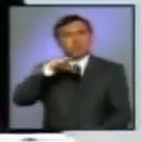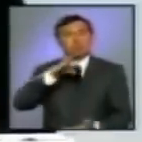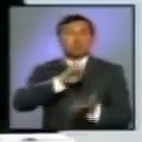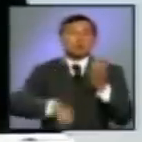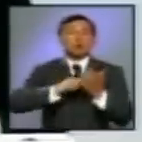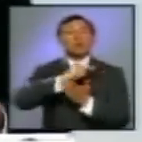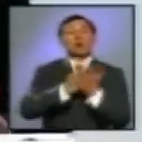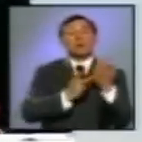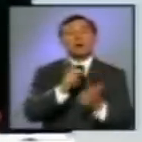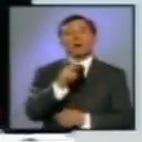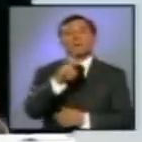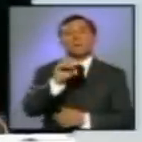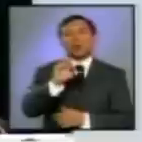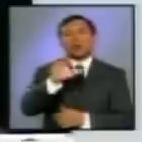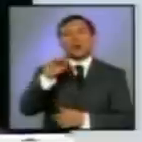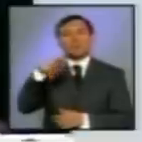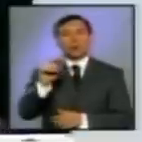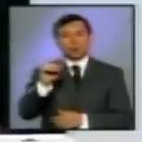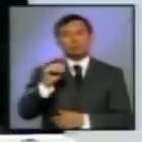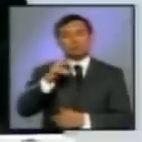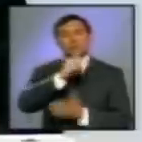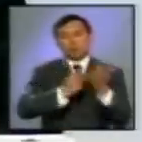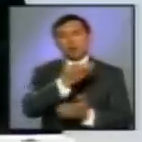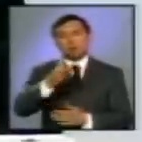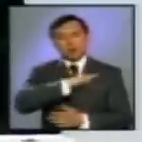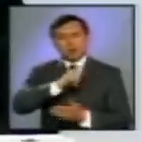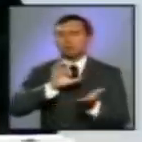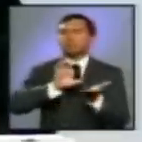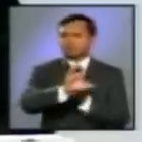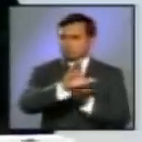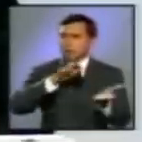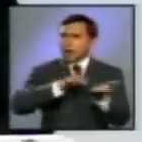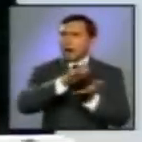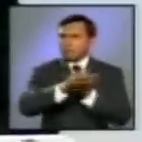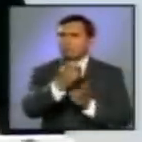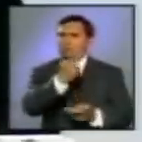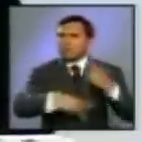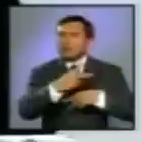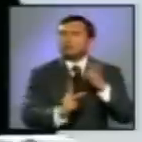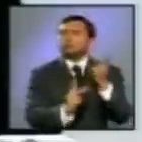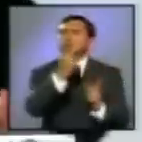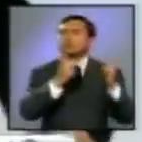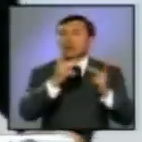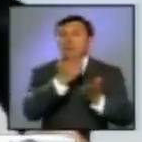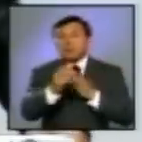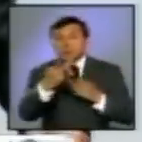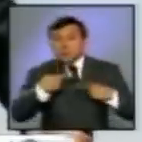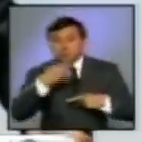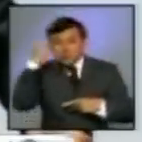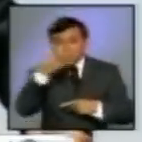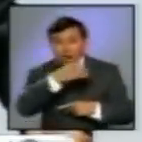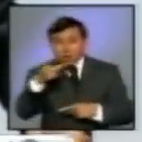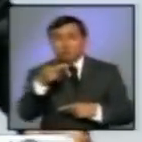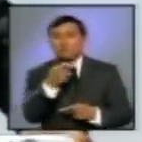Procampo y otros que se abran, para realmente favorecer la producción del campo y apoyar a quienes dependen de esta actividad. Pero también